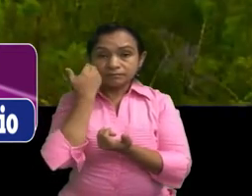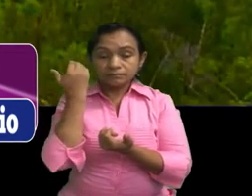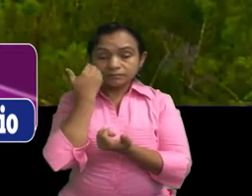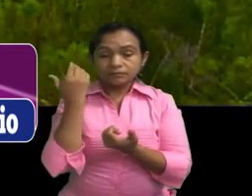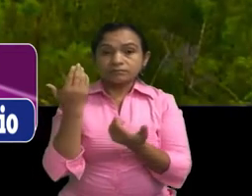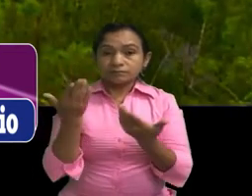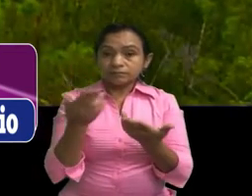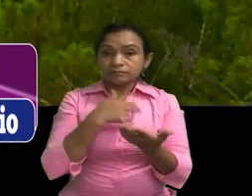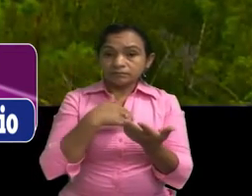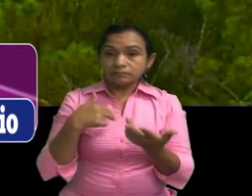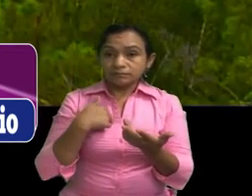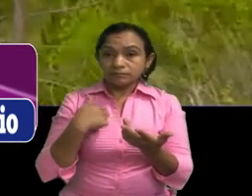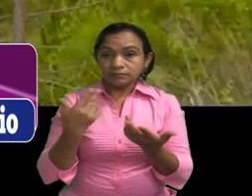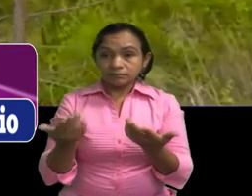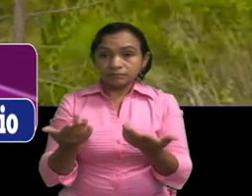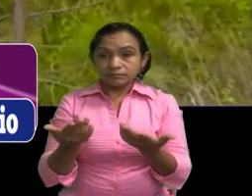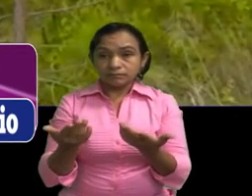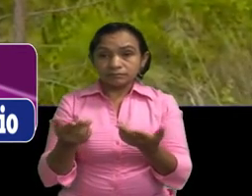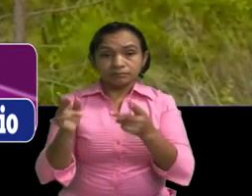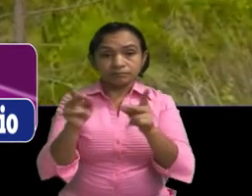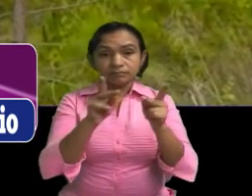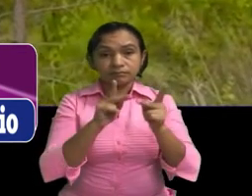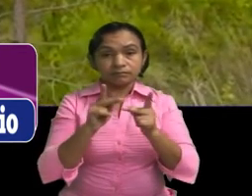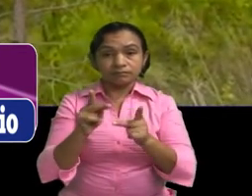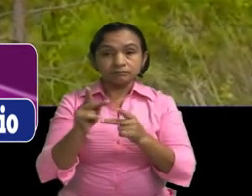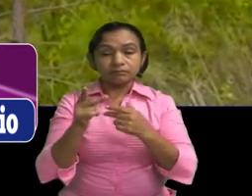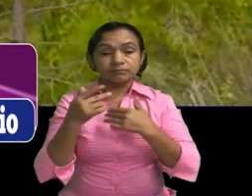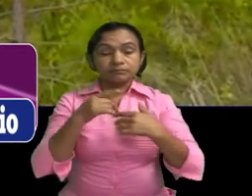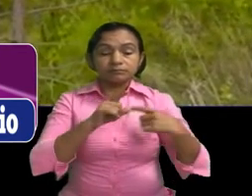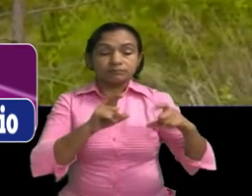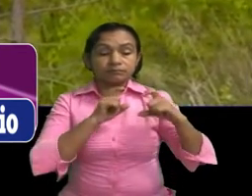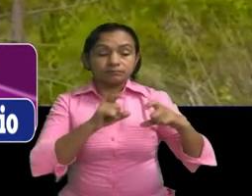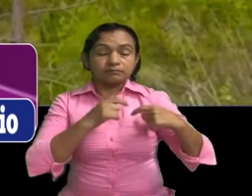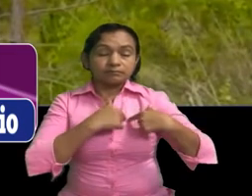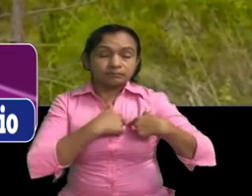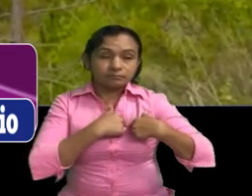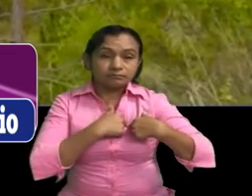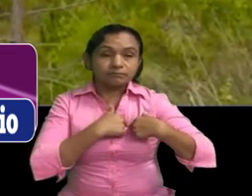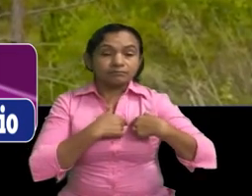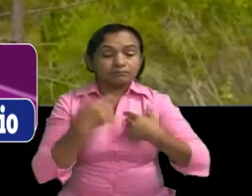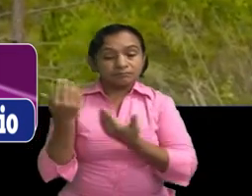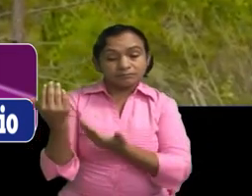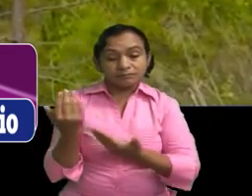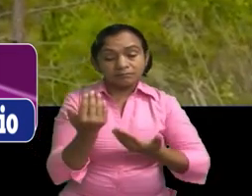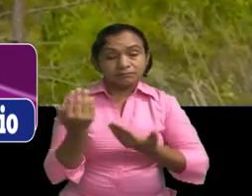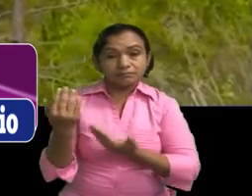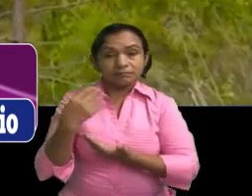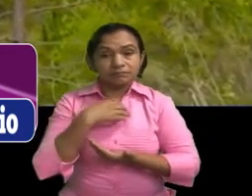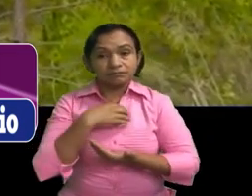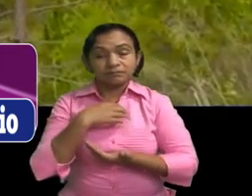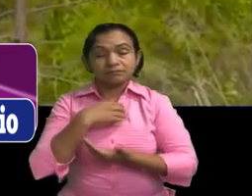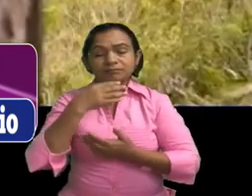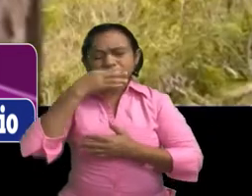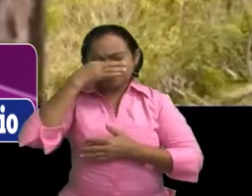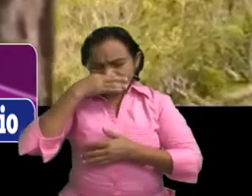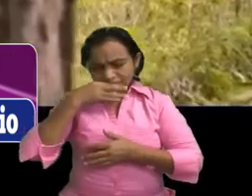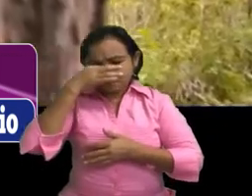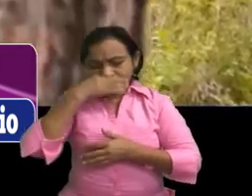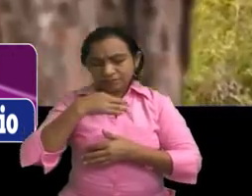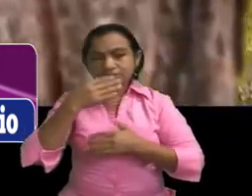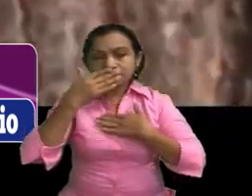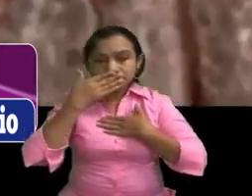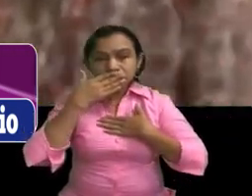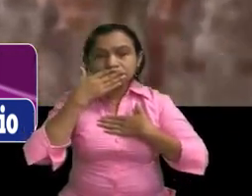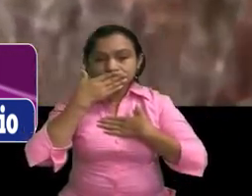clima, mucha gente sufre del corazón, o los niños, nosotros mismos, ya nos da una gripe, las